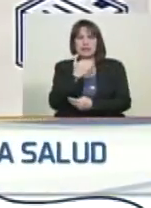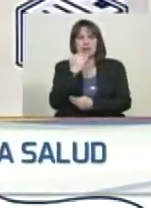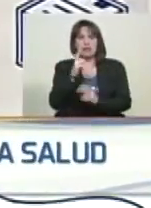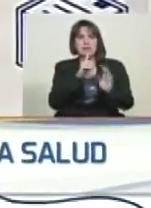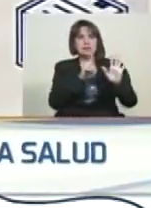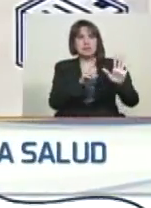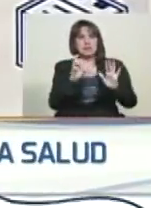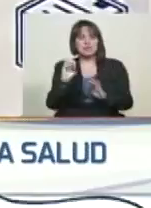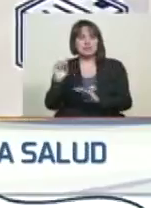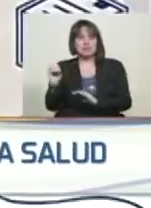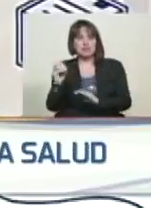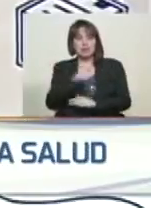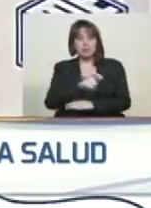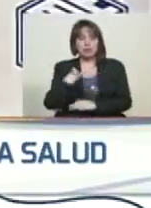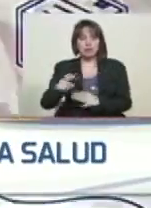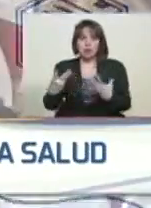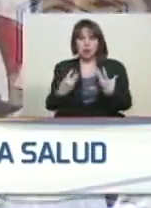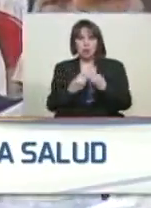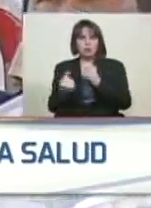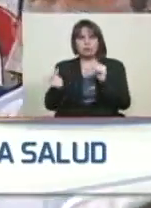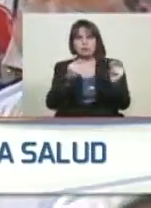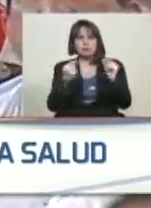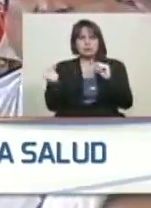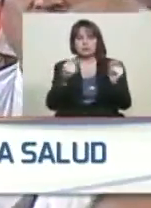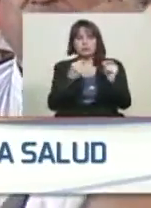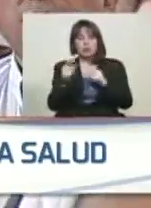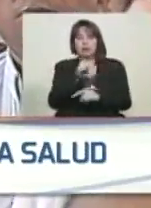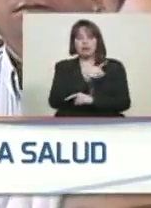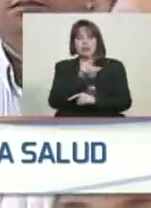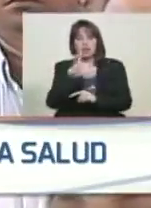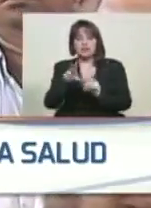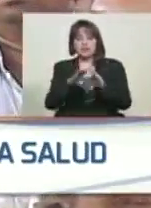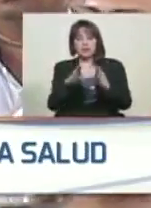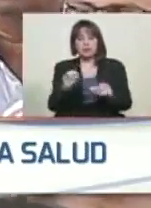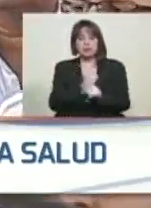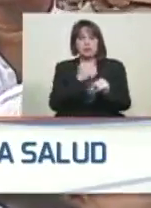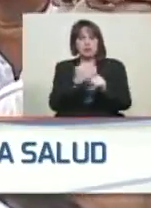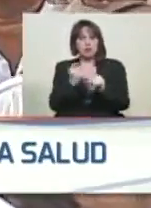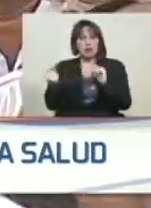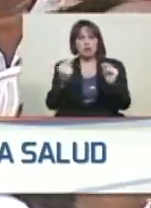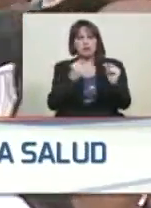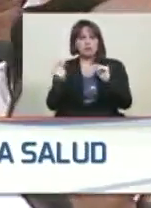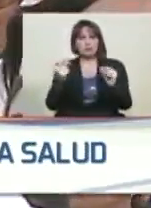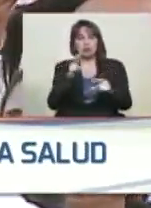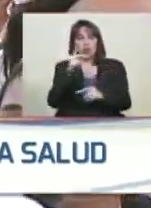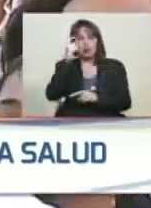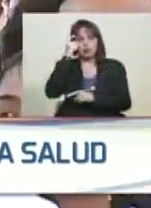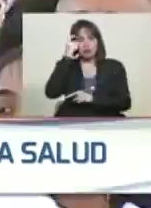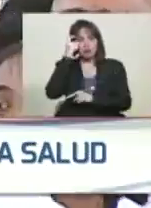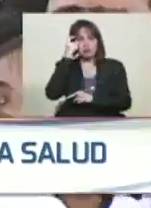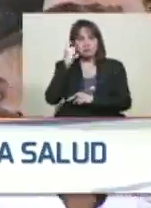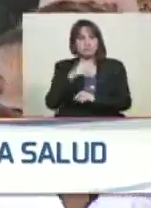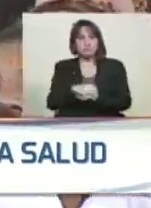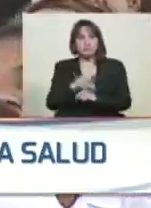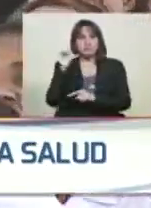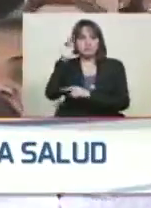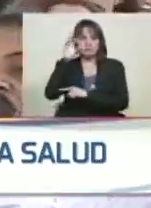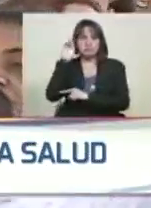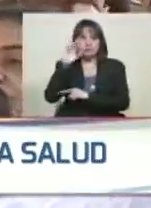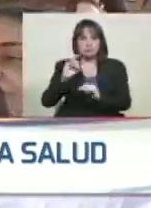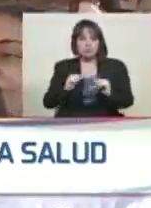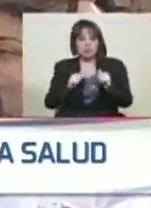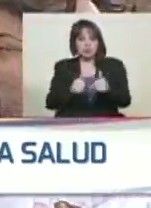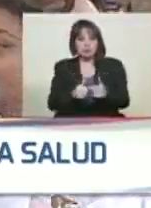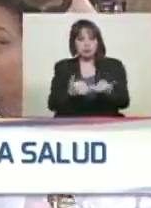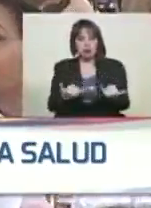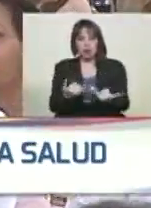hoy, presidente, con los que hemos discutido en 13 mesas de trabajo durante estos dos días. Pero este congreso, como usted bien sabe, no comenzó